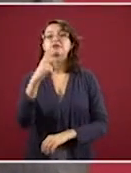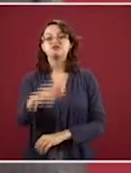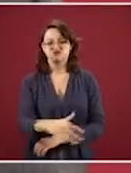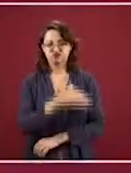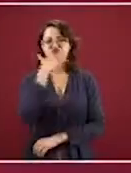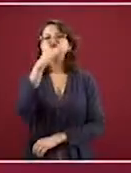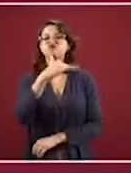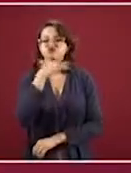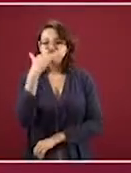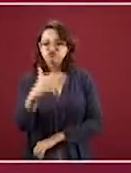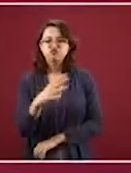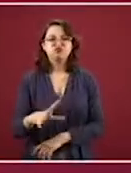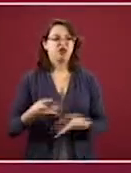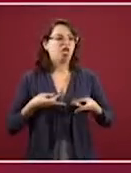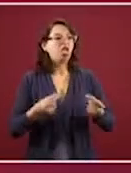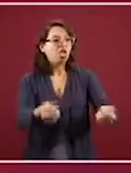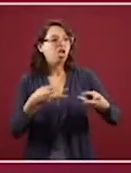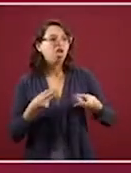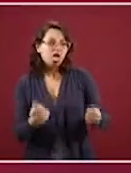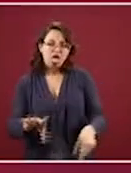de los abusos